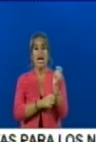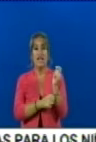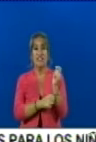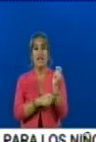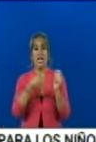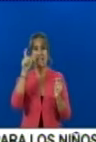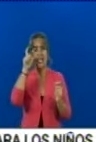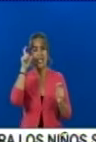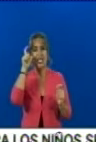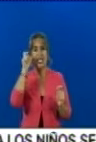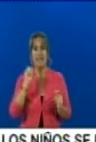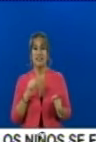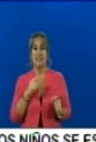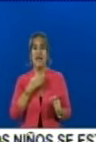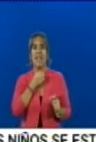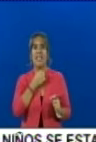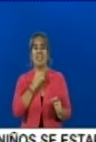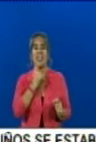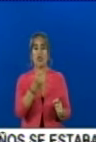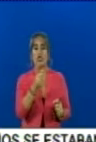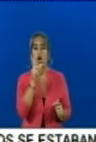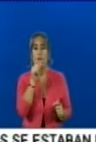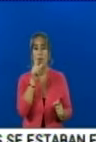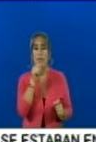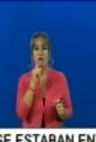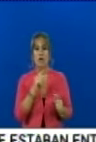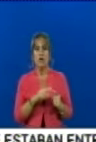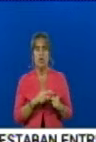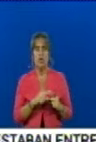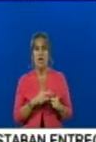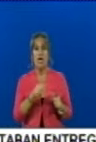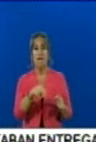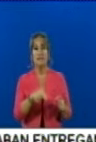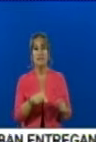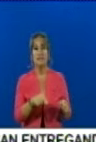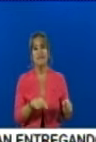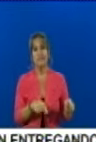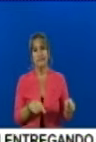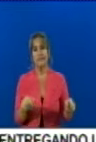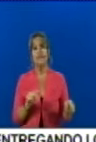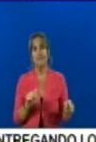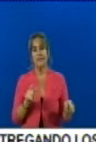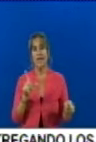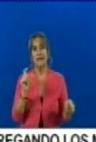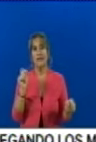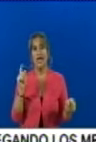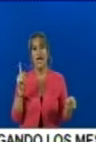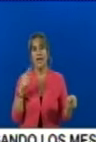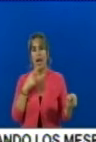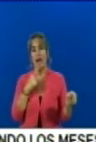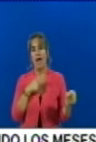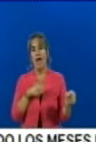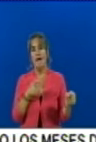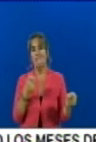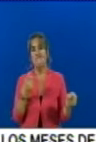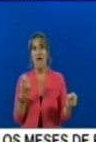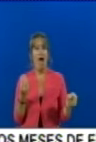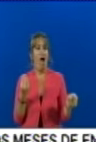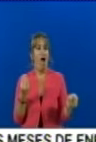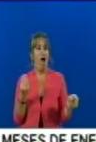en enero se dio pollo por res y allí también nos salió que había